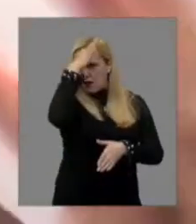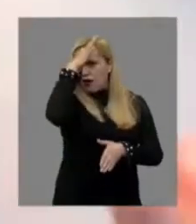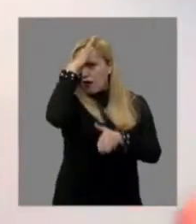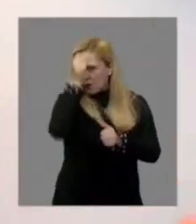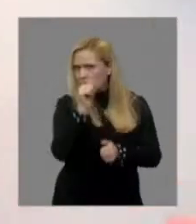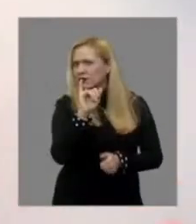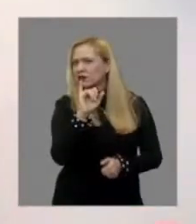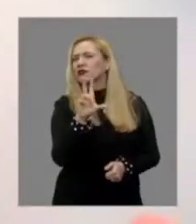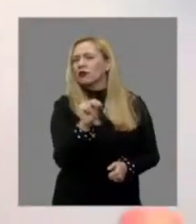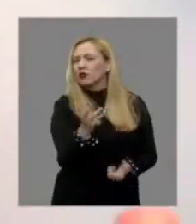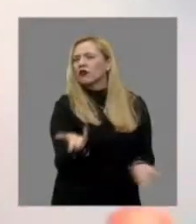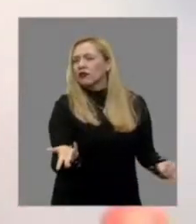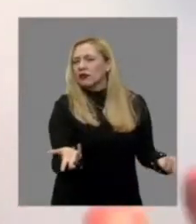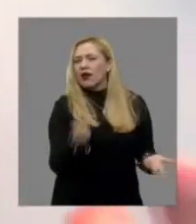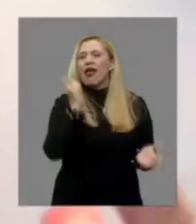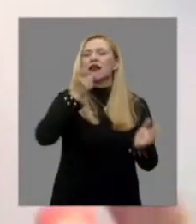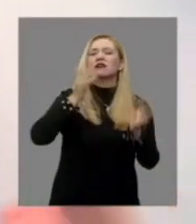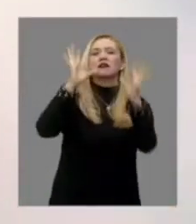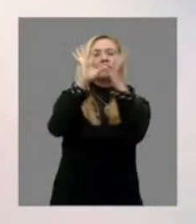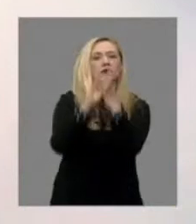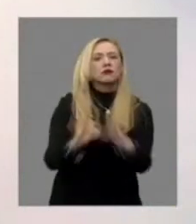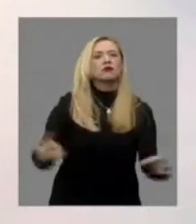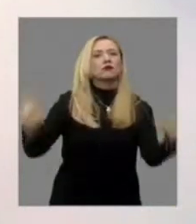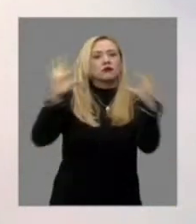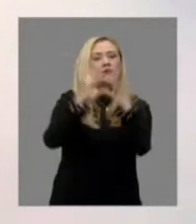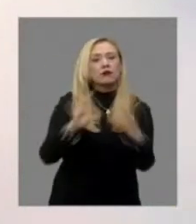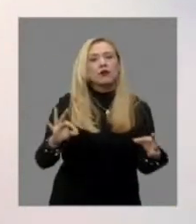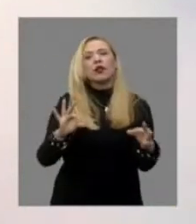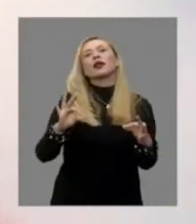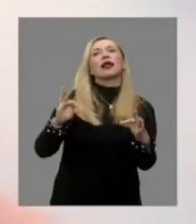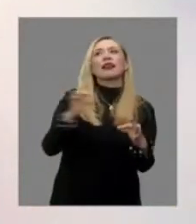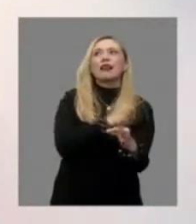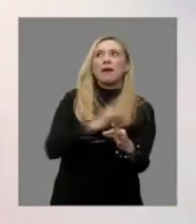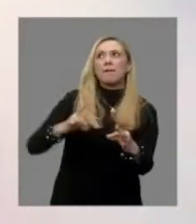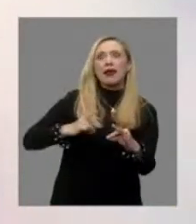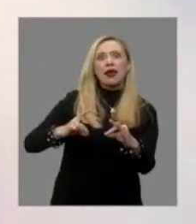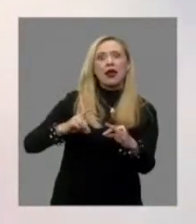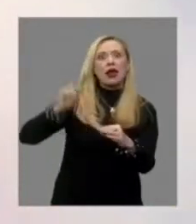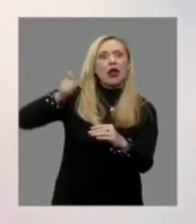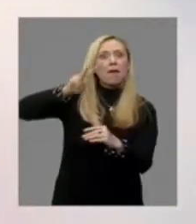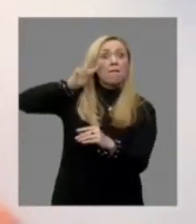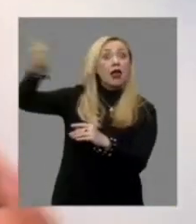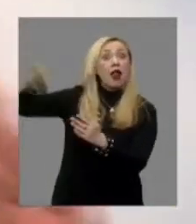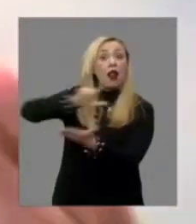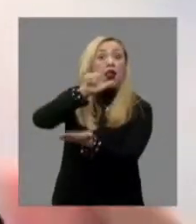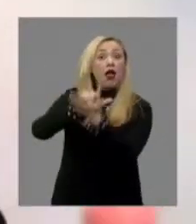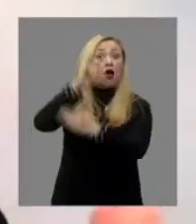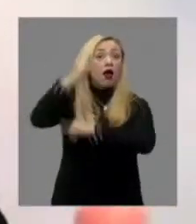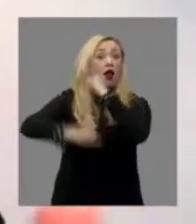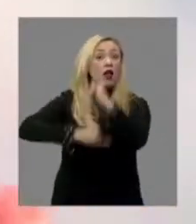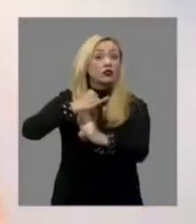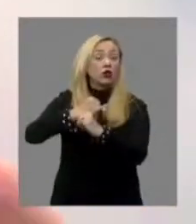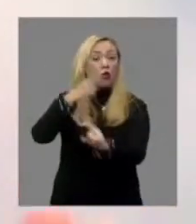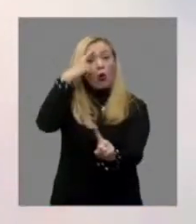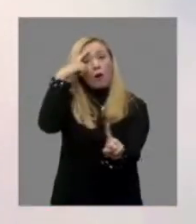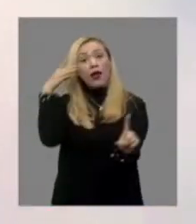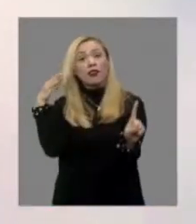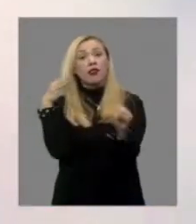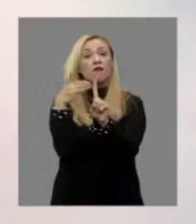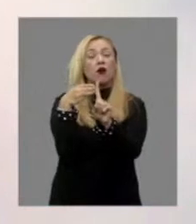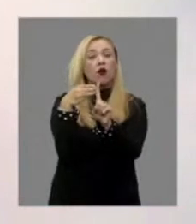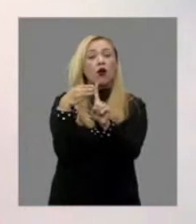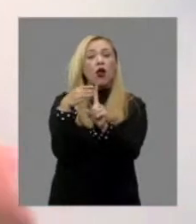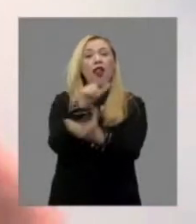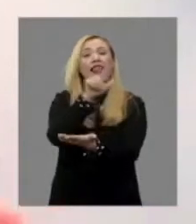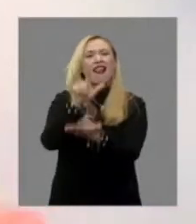e interpretación de la convención. Es decir, del objetivo de la convención